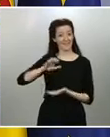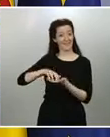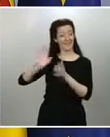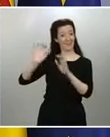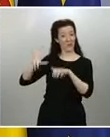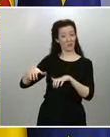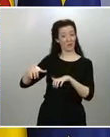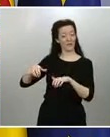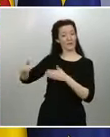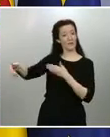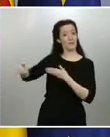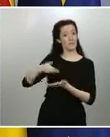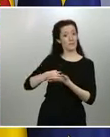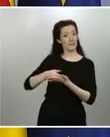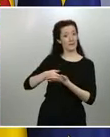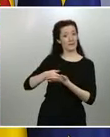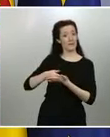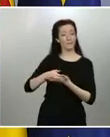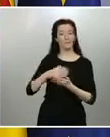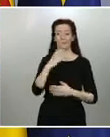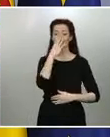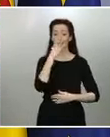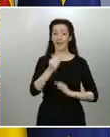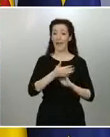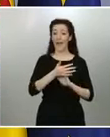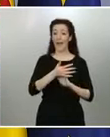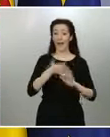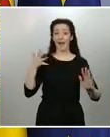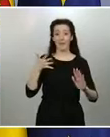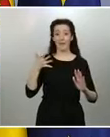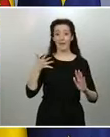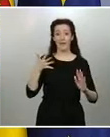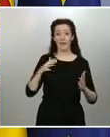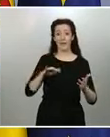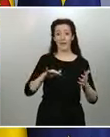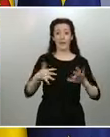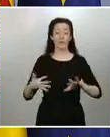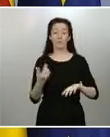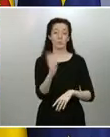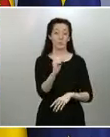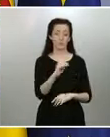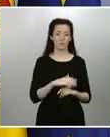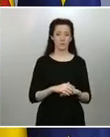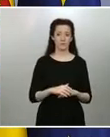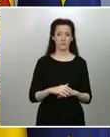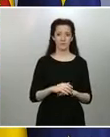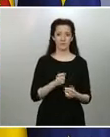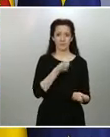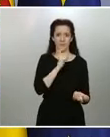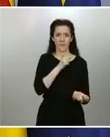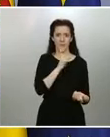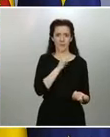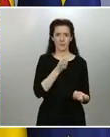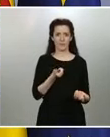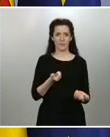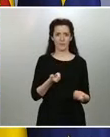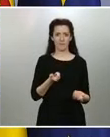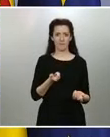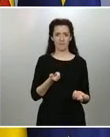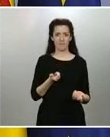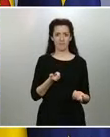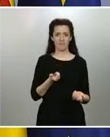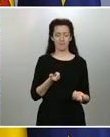marcha a la alta velocidad como lo vamos a hacer para evitar el contagio a su comunidad algo que ha insistido